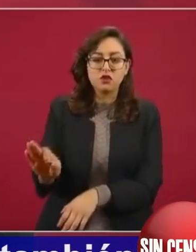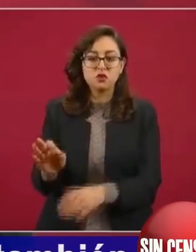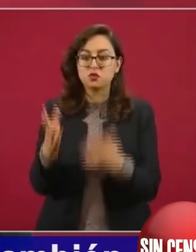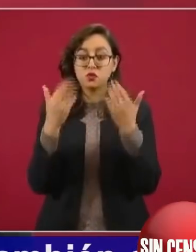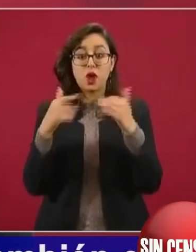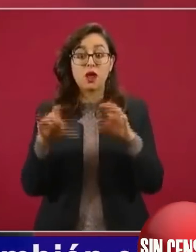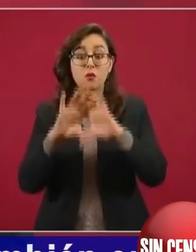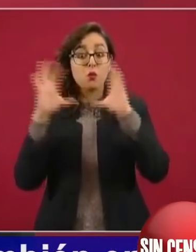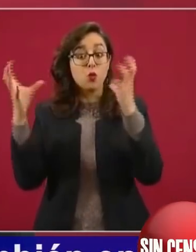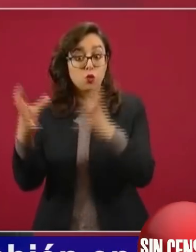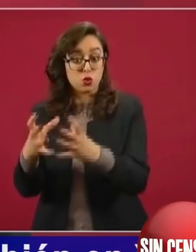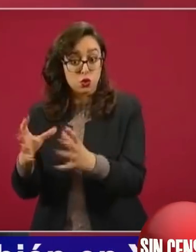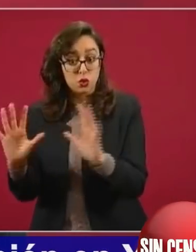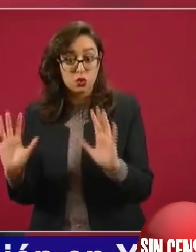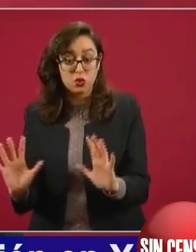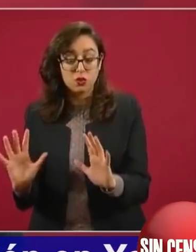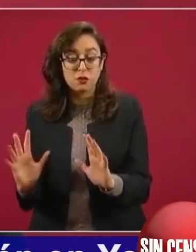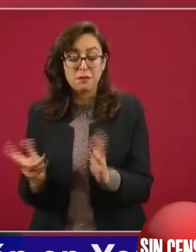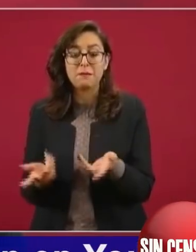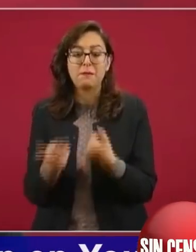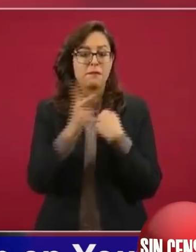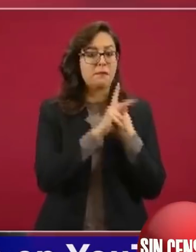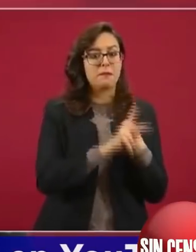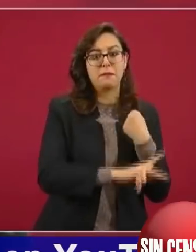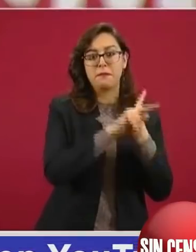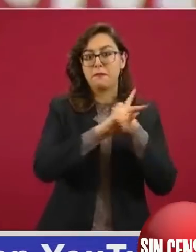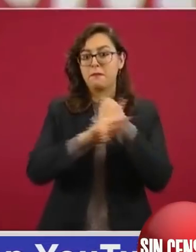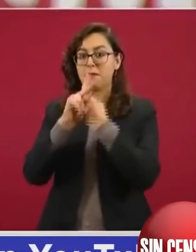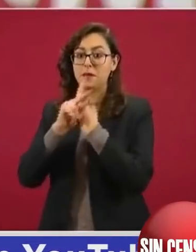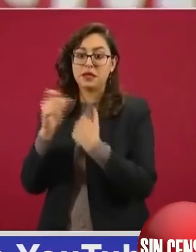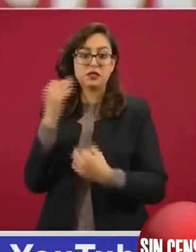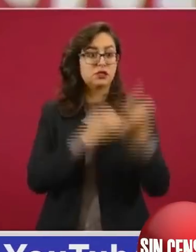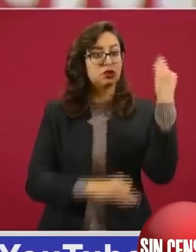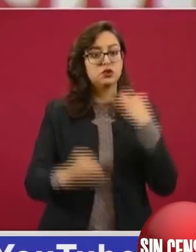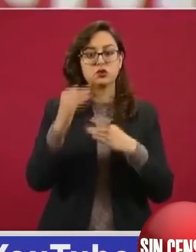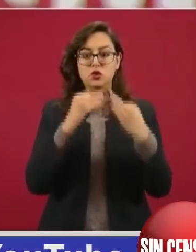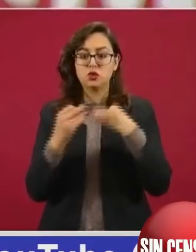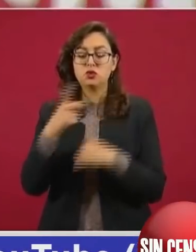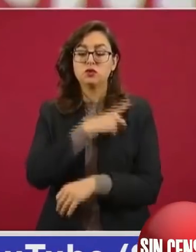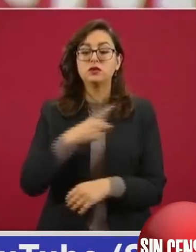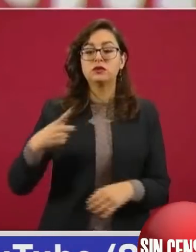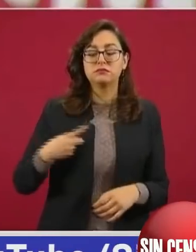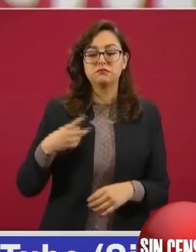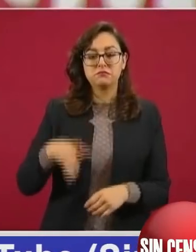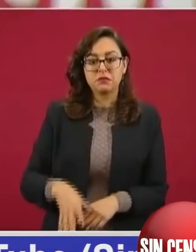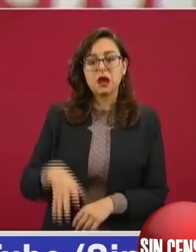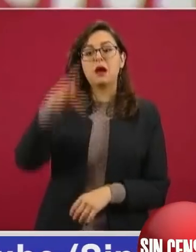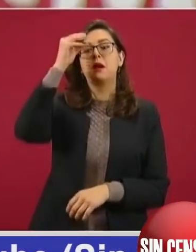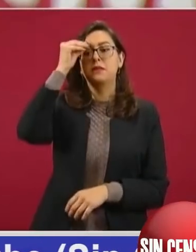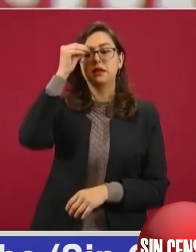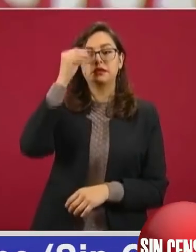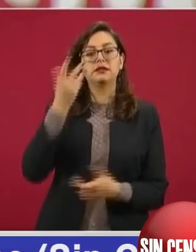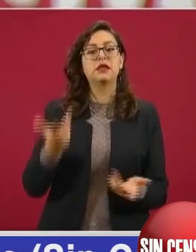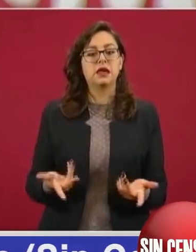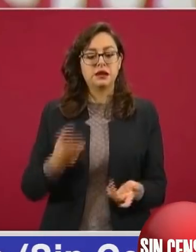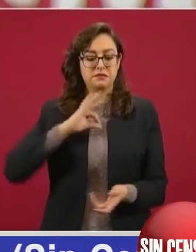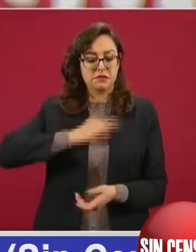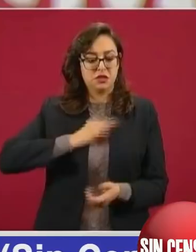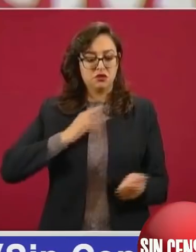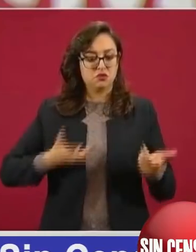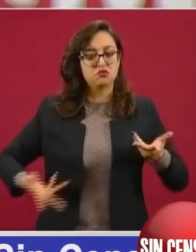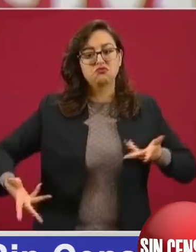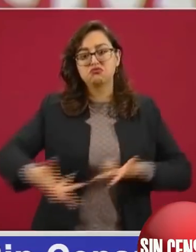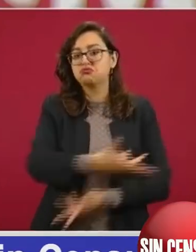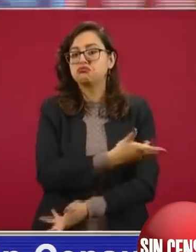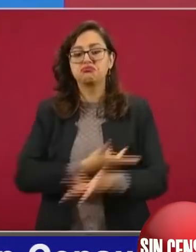mundo, todos los países tenemos que estar preparados para convivir con el virus SARS-CoV-2.